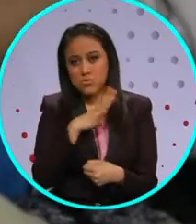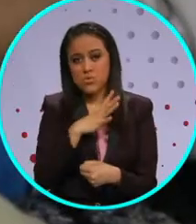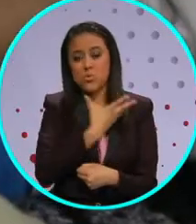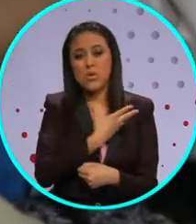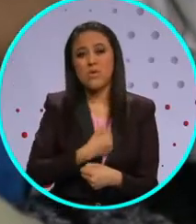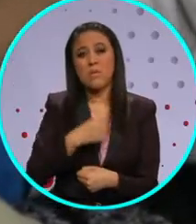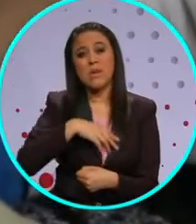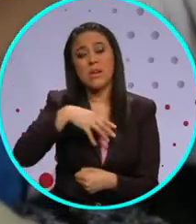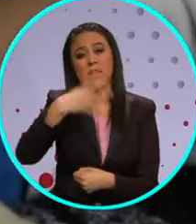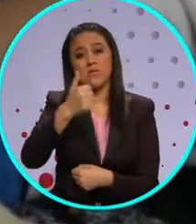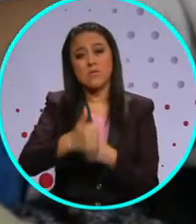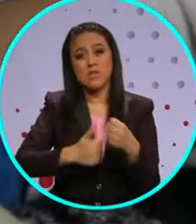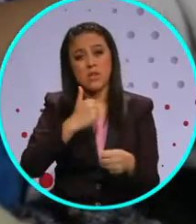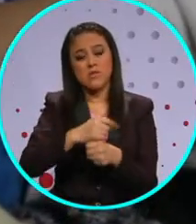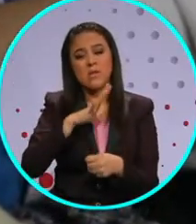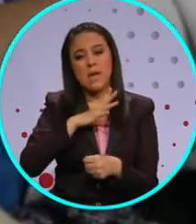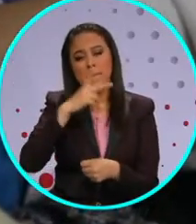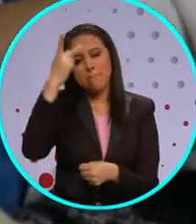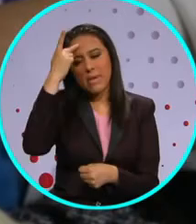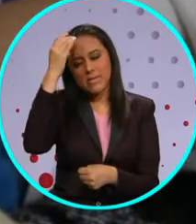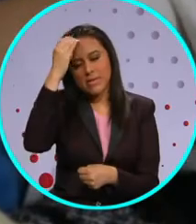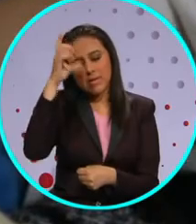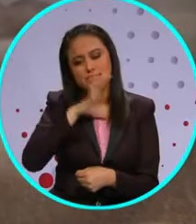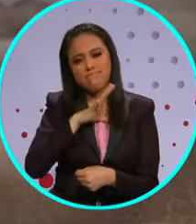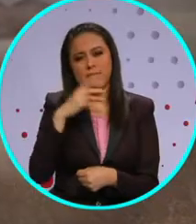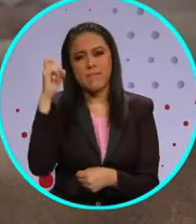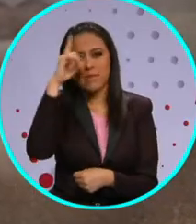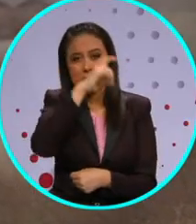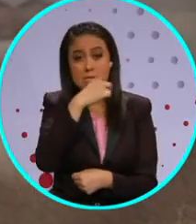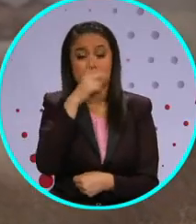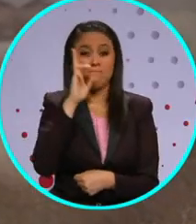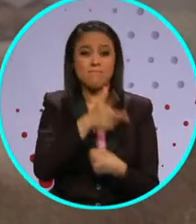tiene 14 años de edad y parálisis cerebral severa.